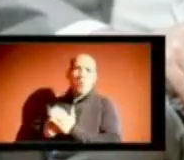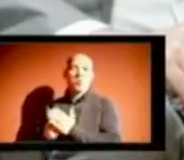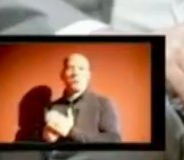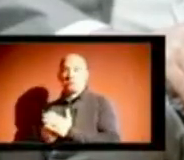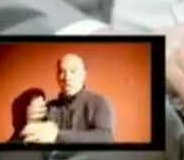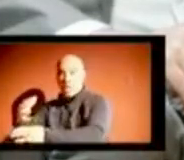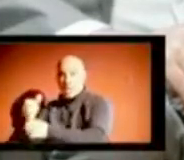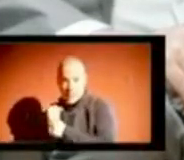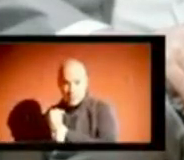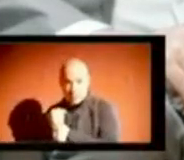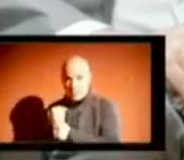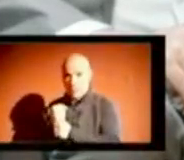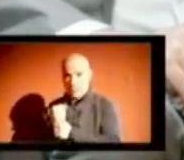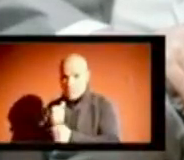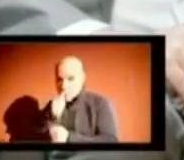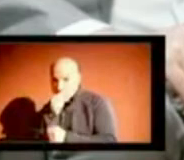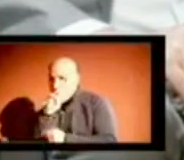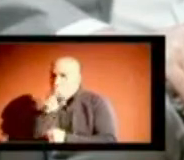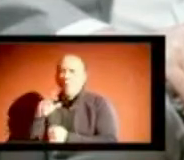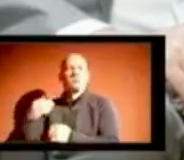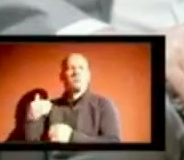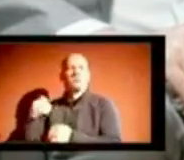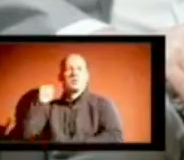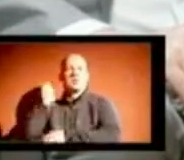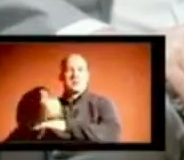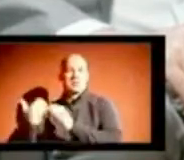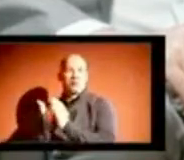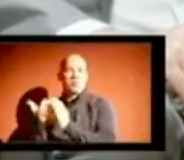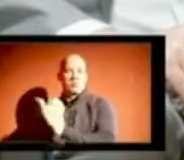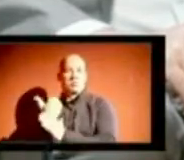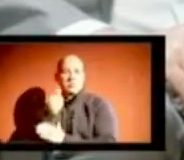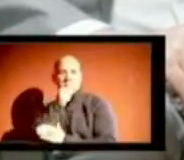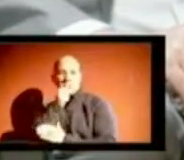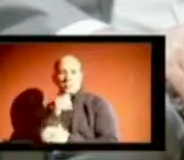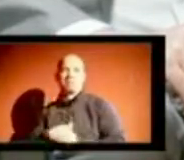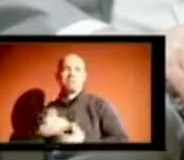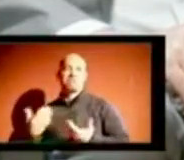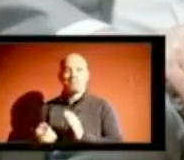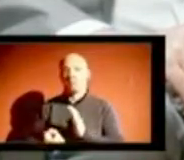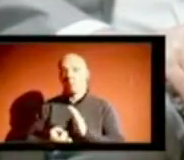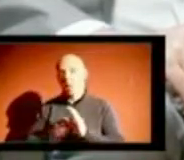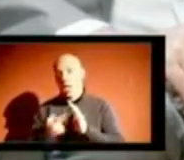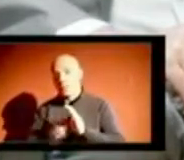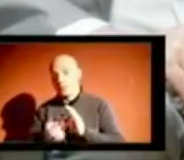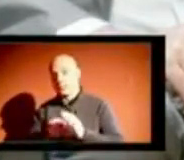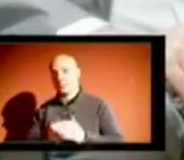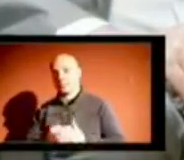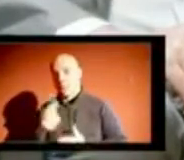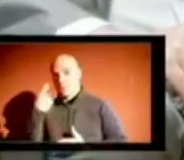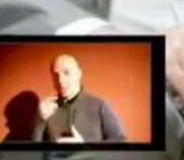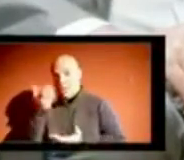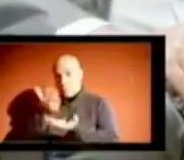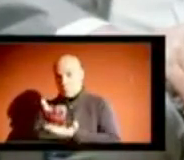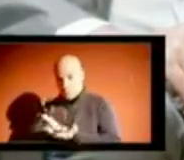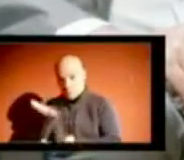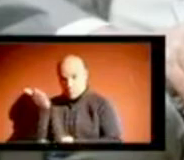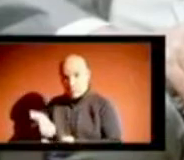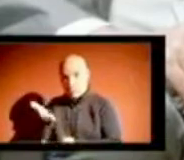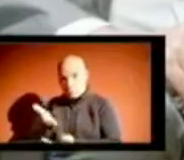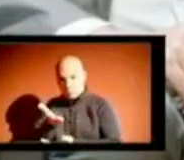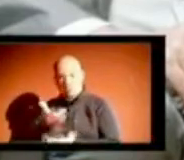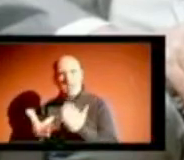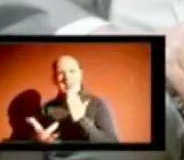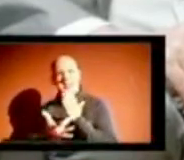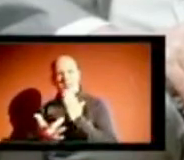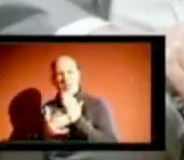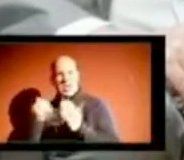recuperar esa contraseña. Incluso hay instancias donde para autenticar, pues se utiliza la tecnología móvil